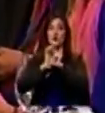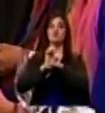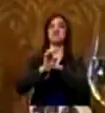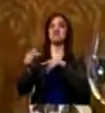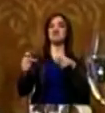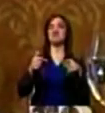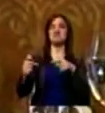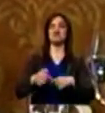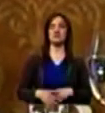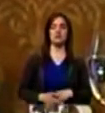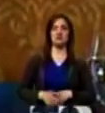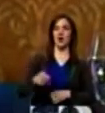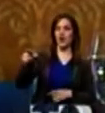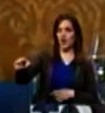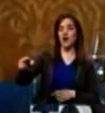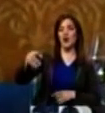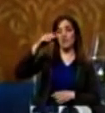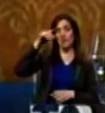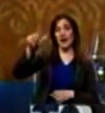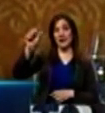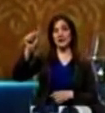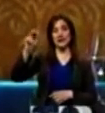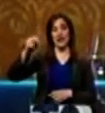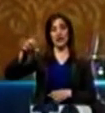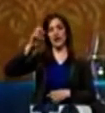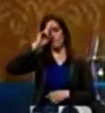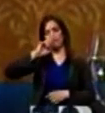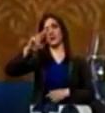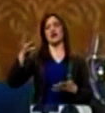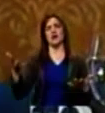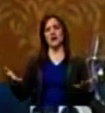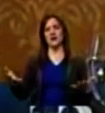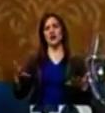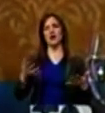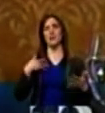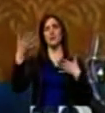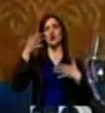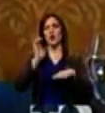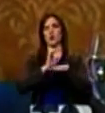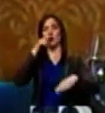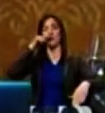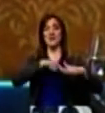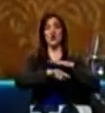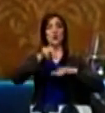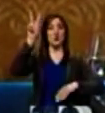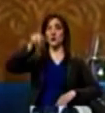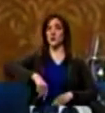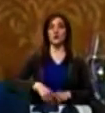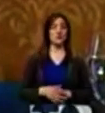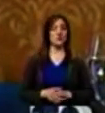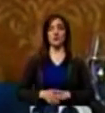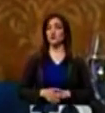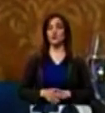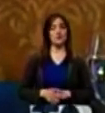en presentarse. Que él también respete la condición en la que está. Que no intervenga en la política ecuatoriana. El